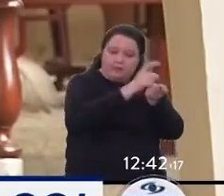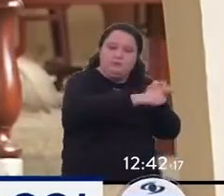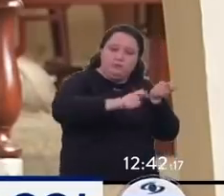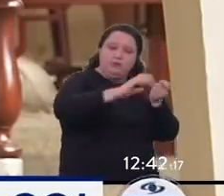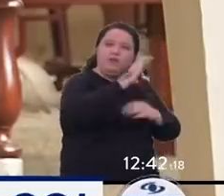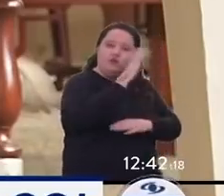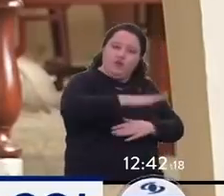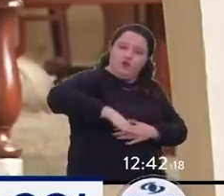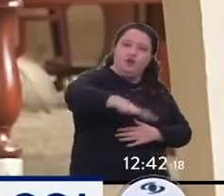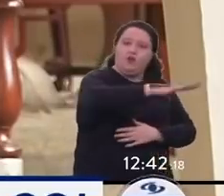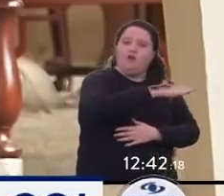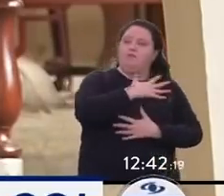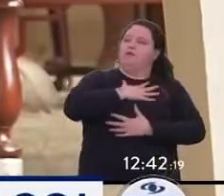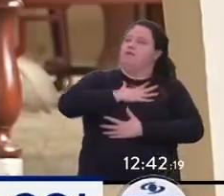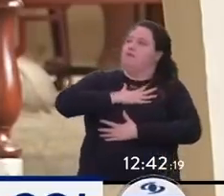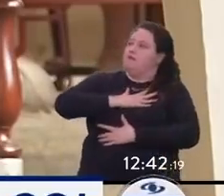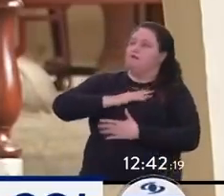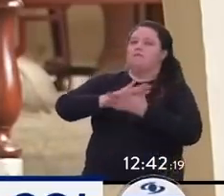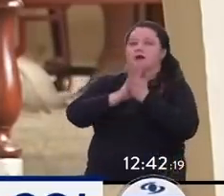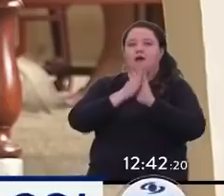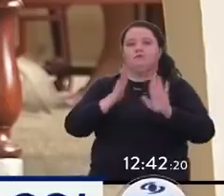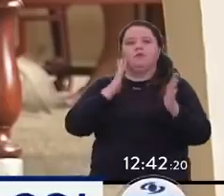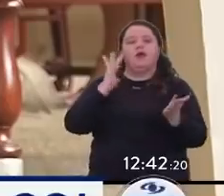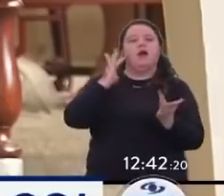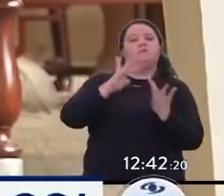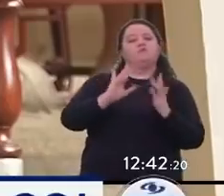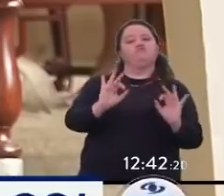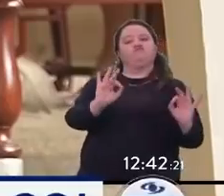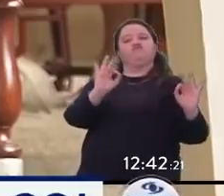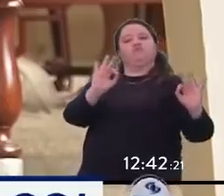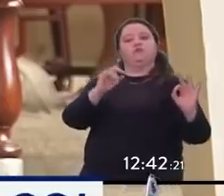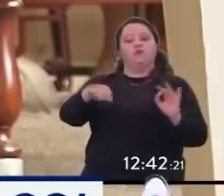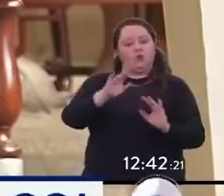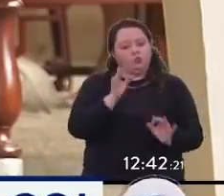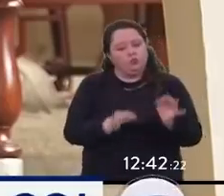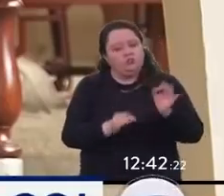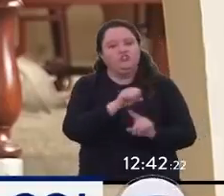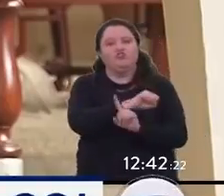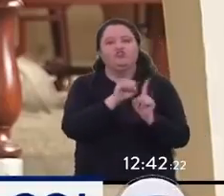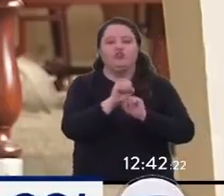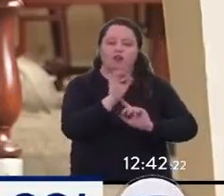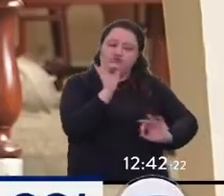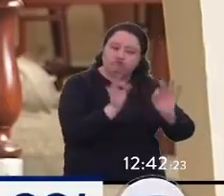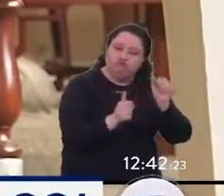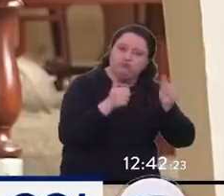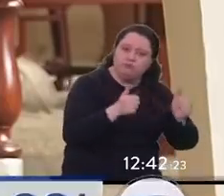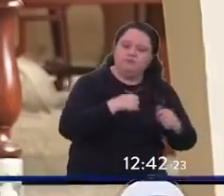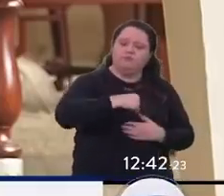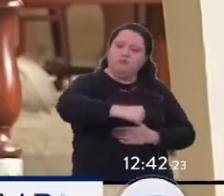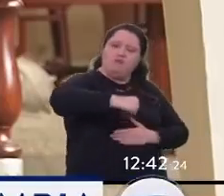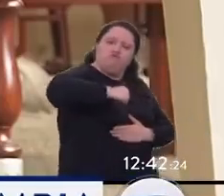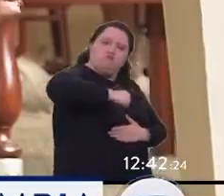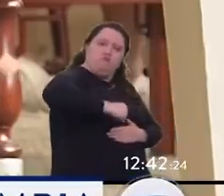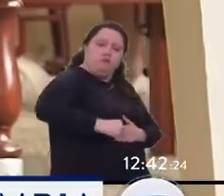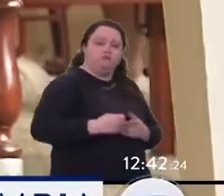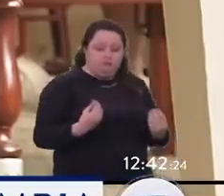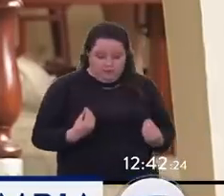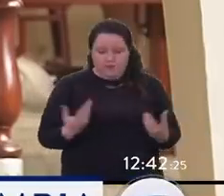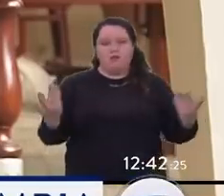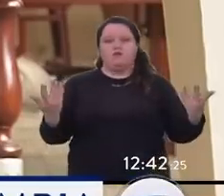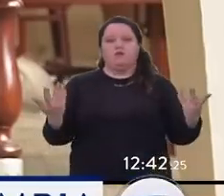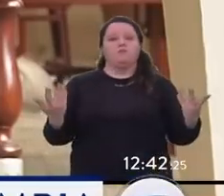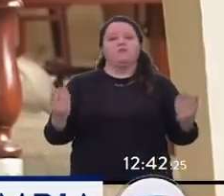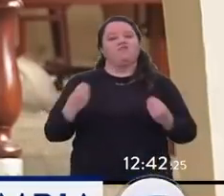colombiano vivir en paz, vivir con dignidad, vivir con justicia social, vivir con derechos y para